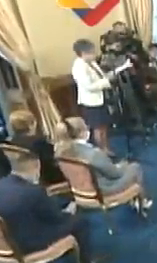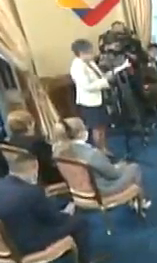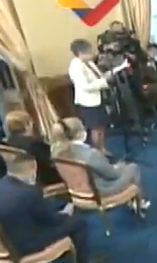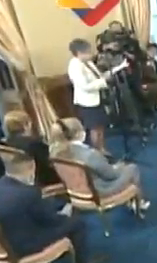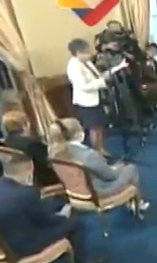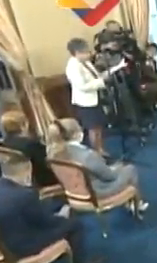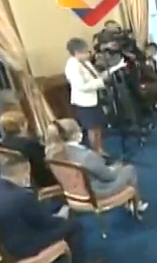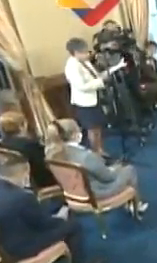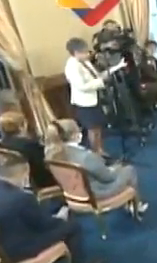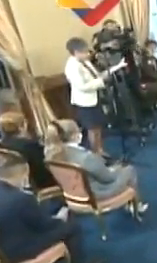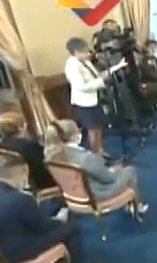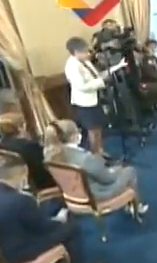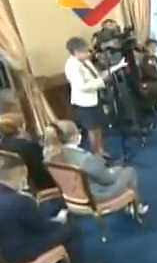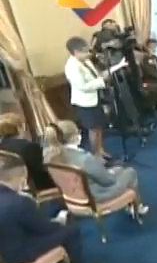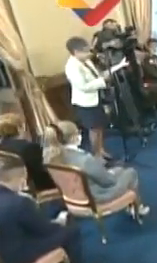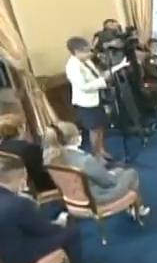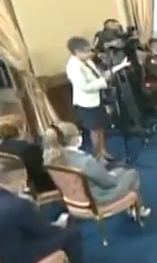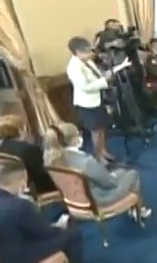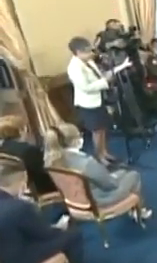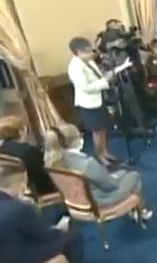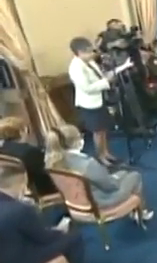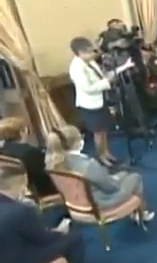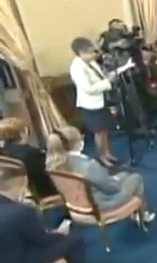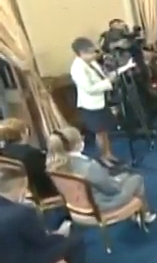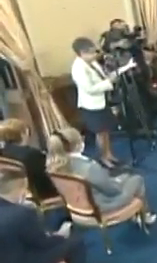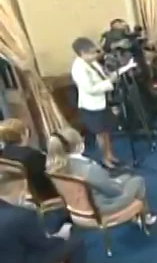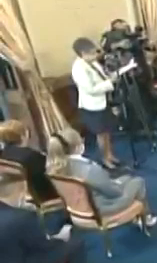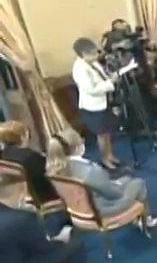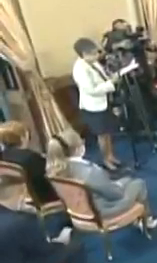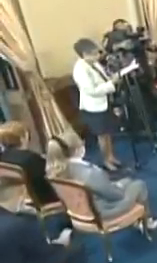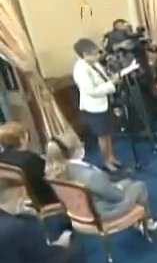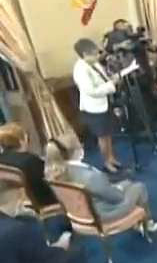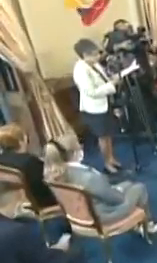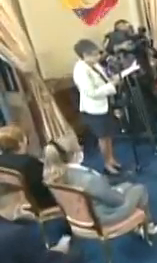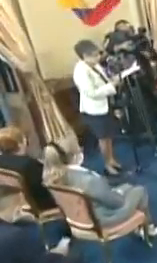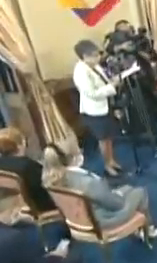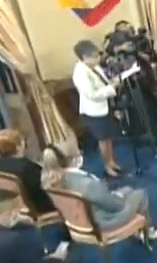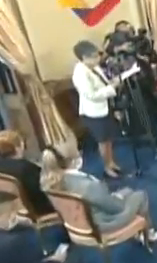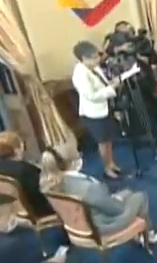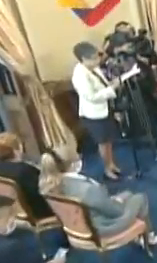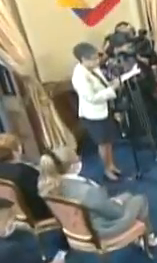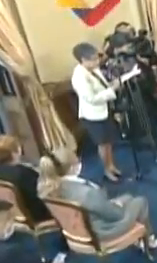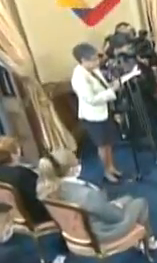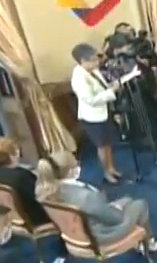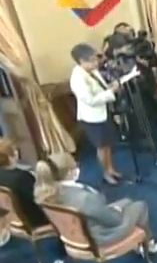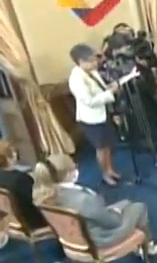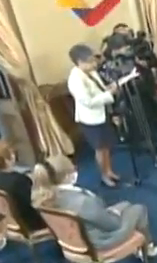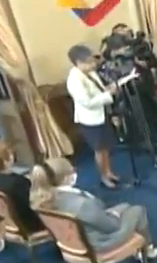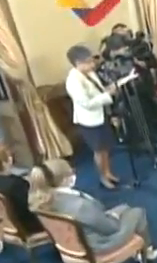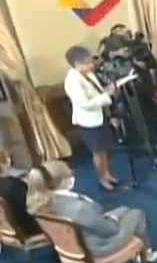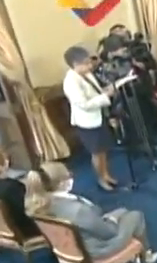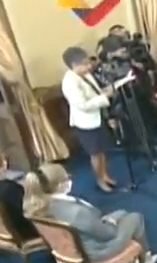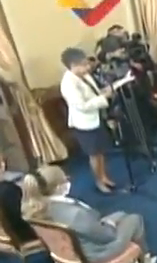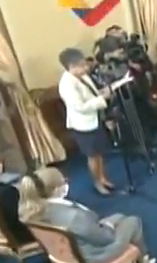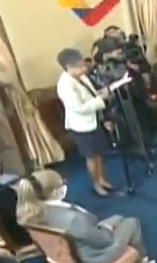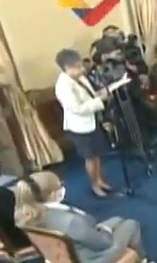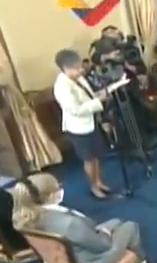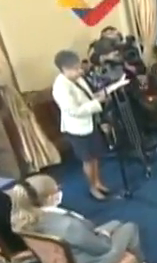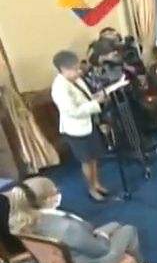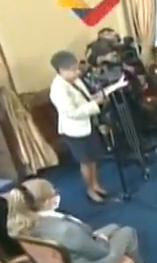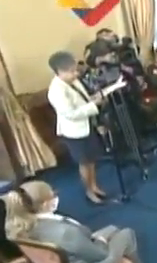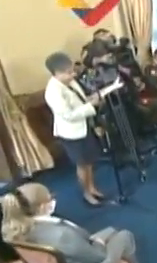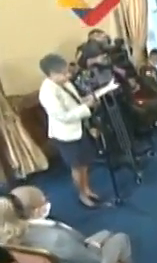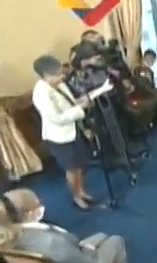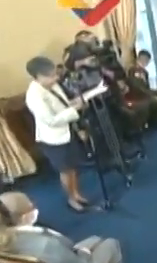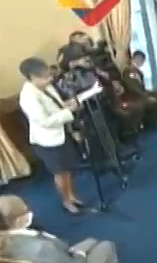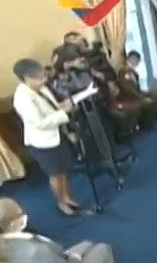en beneficio de nuestros pueblos. Quiero agradecer sinceramente a todos los ministerios y sus equipos, especialmente a los de